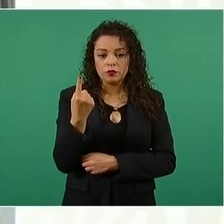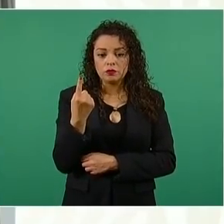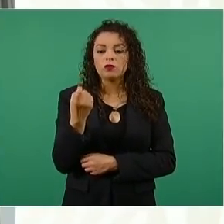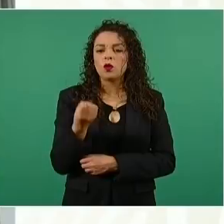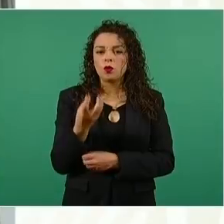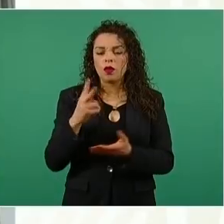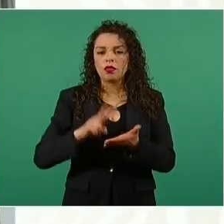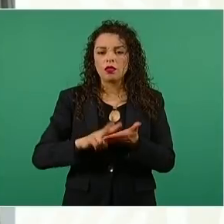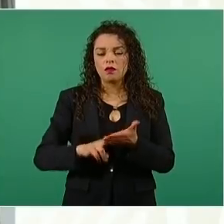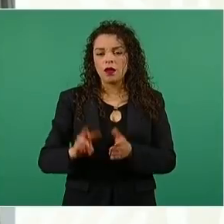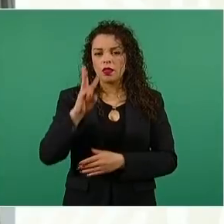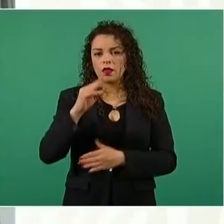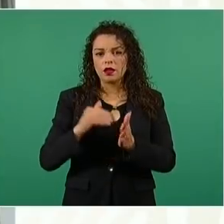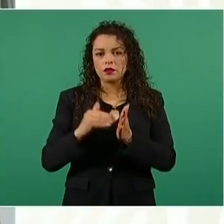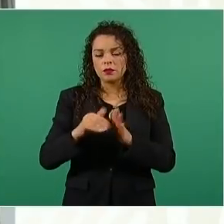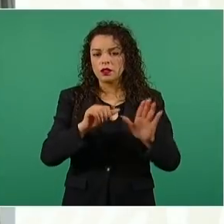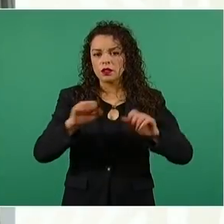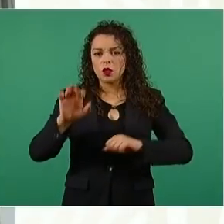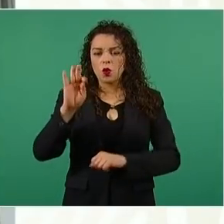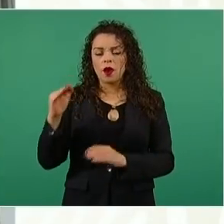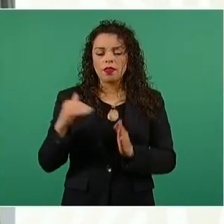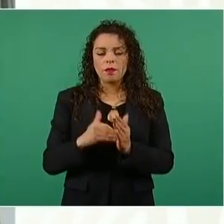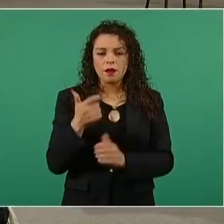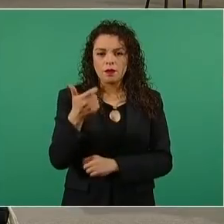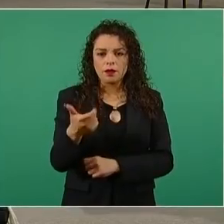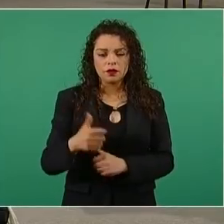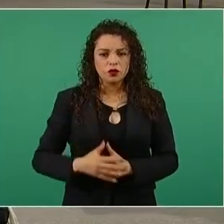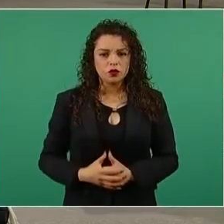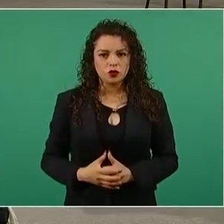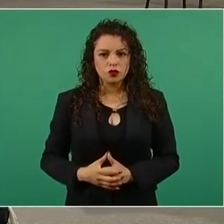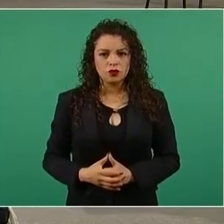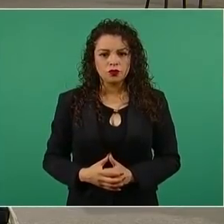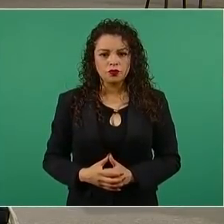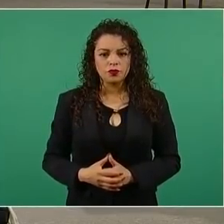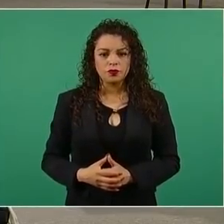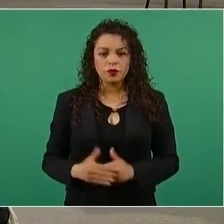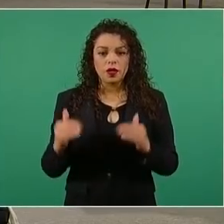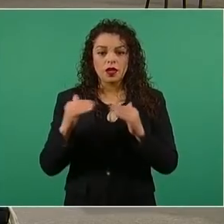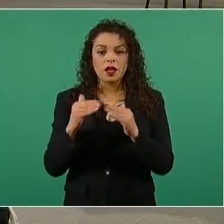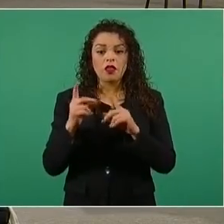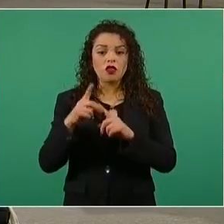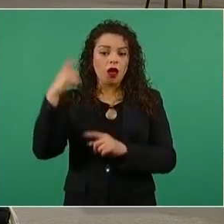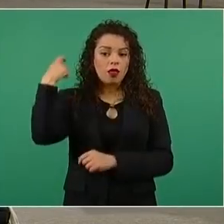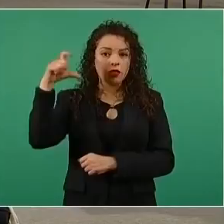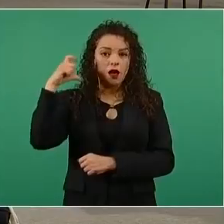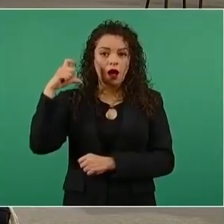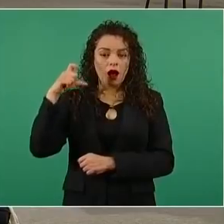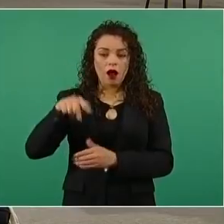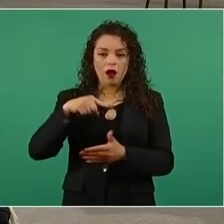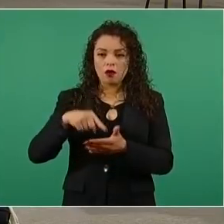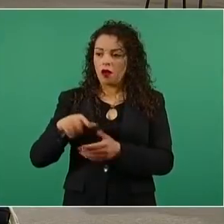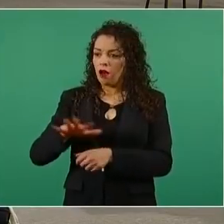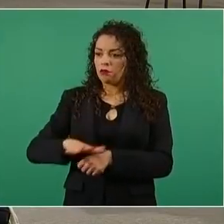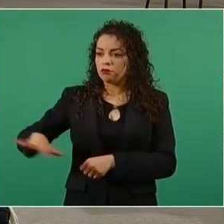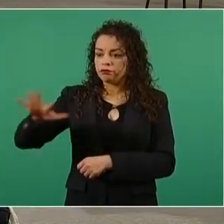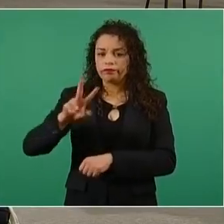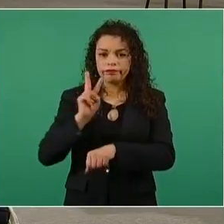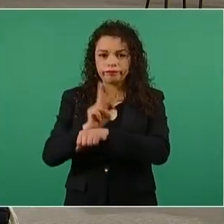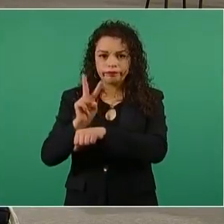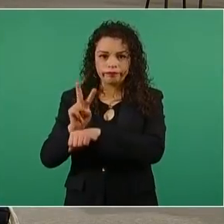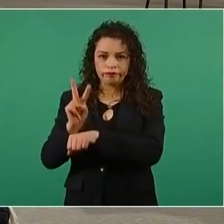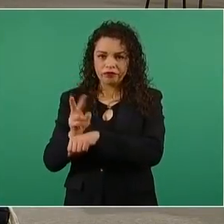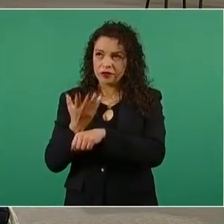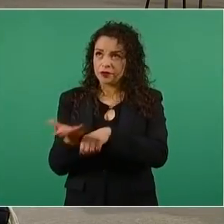de 3.640.000 pesos. Una casa en Querétaro, en zona comercial, con seguridad de 24